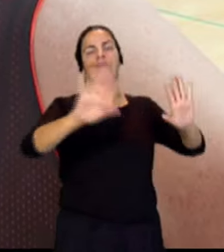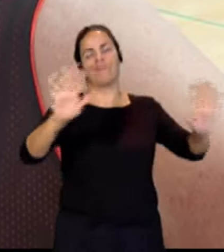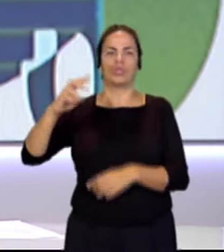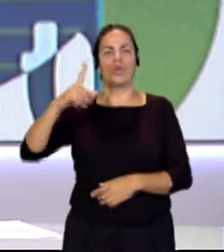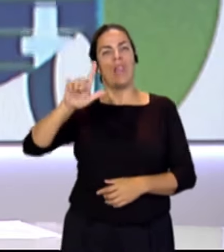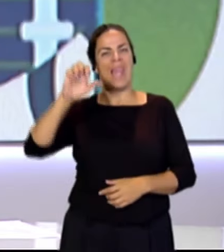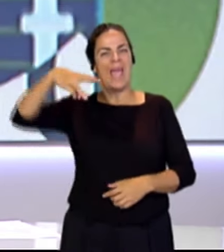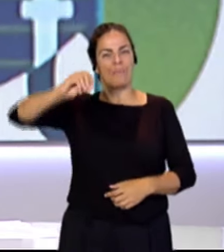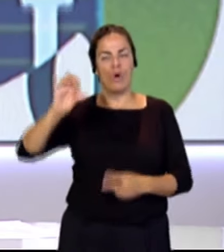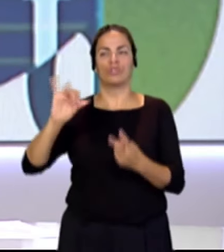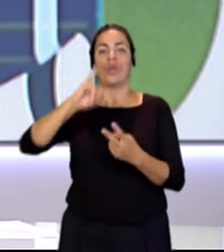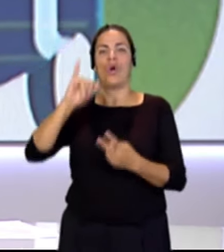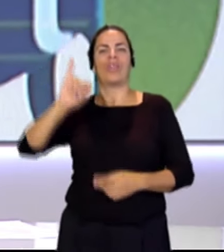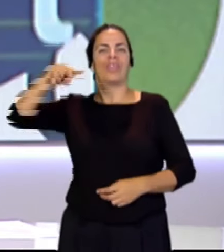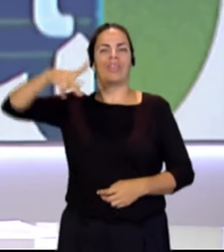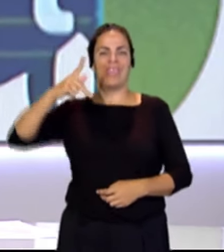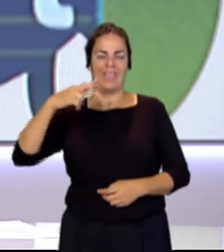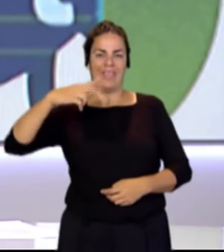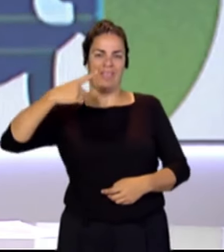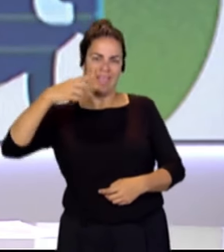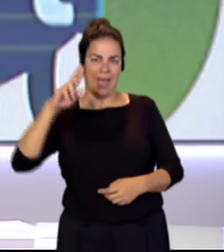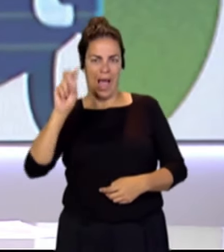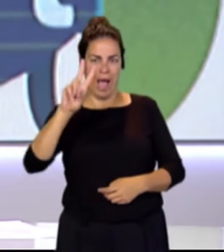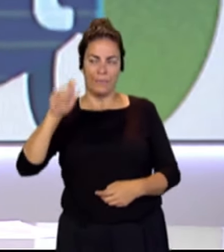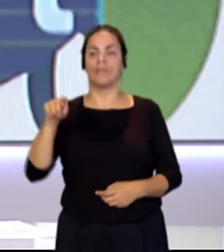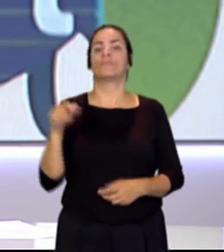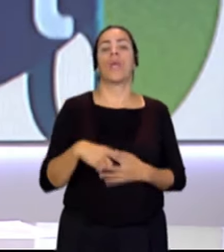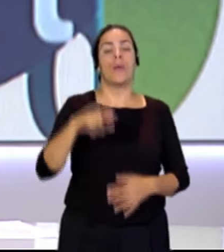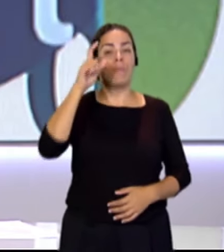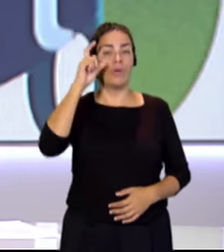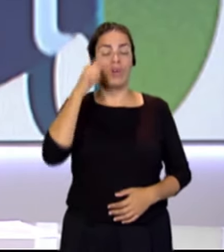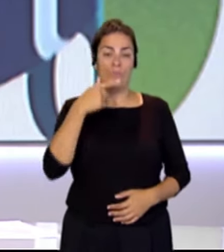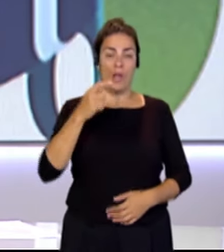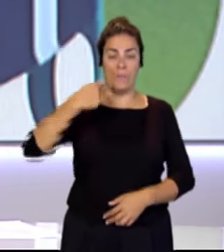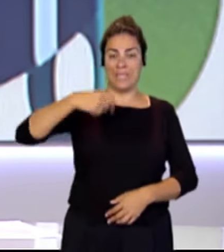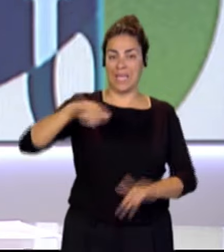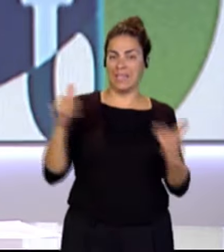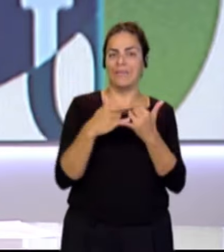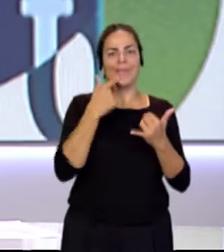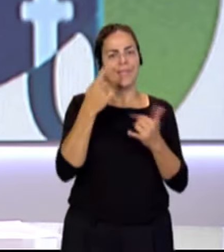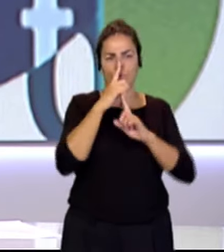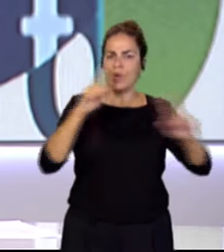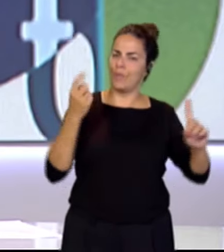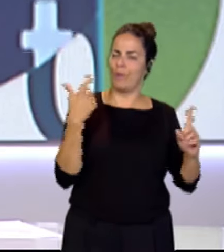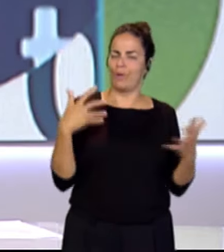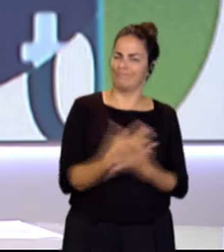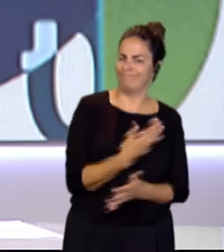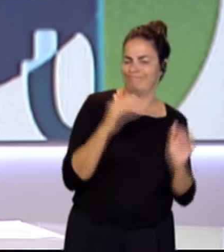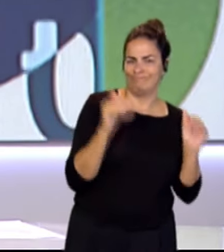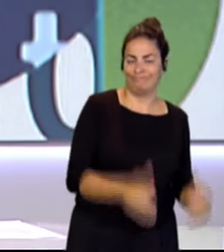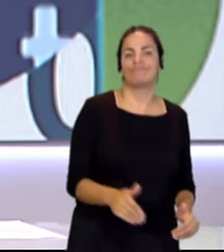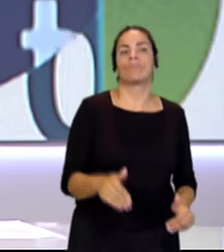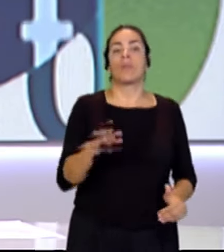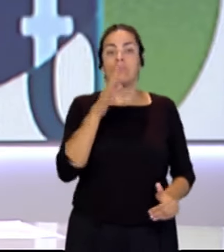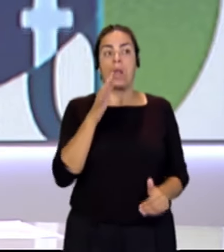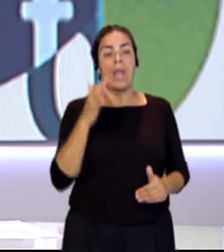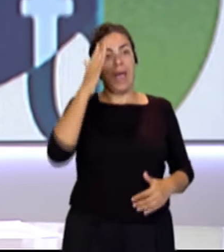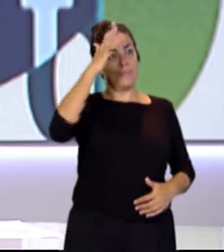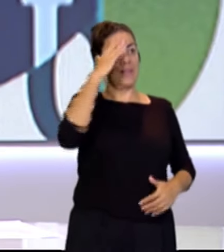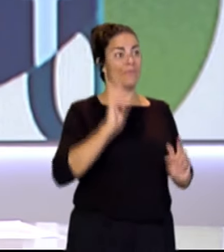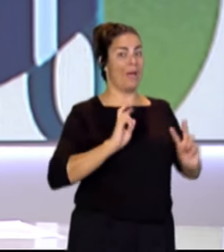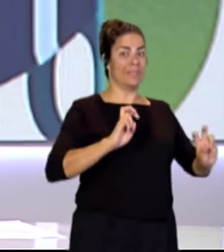bonita un año de cierta decepción así Define Paulino Rivero presidente del tenerife la temporada blanquiazul las expectativas al inicio